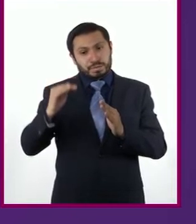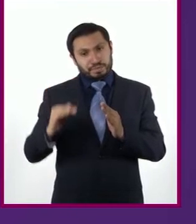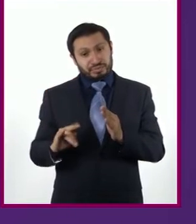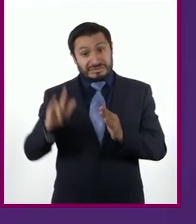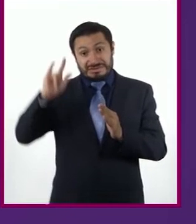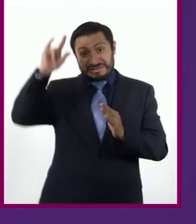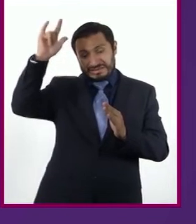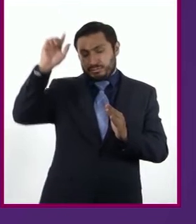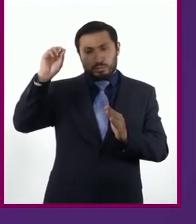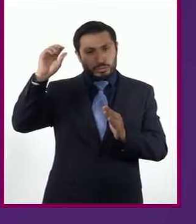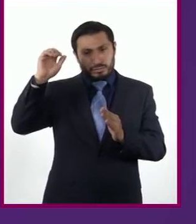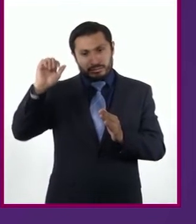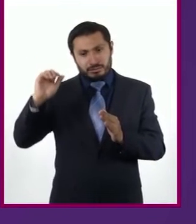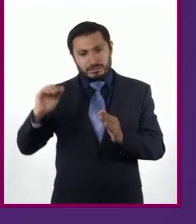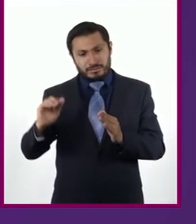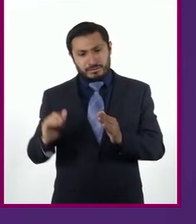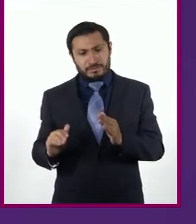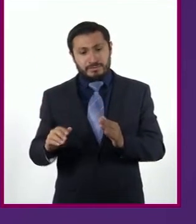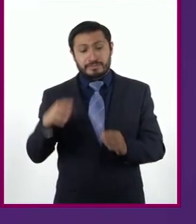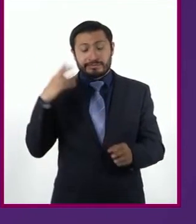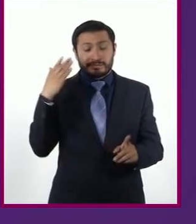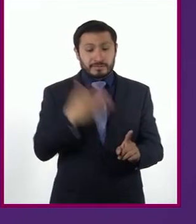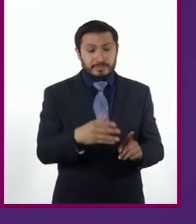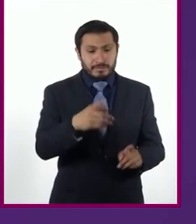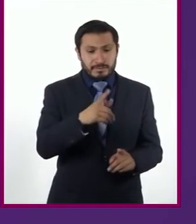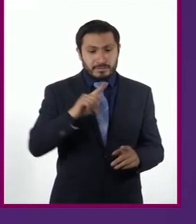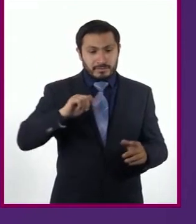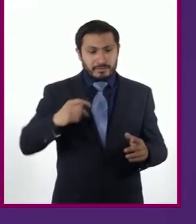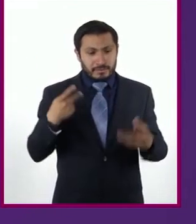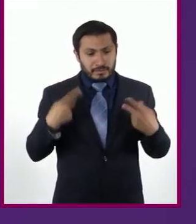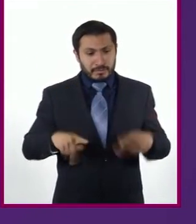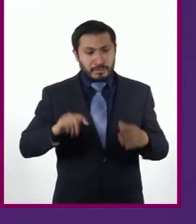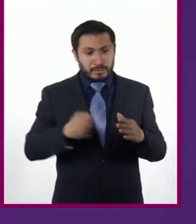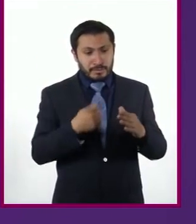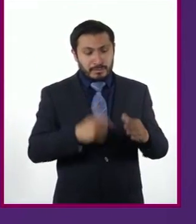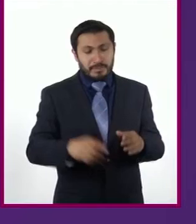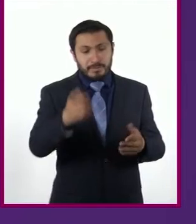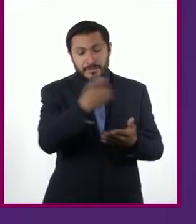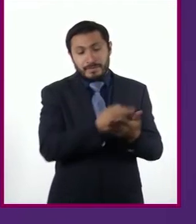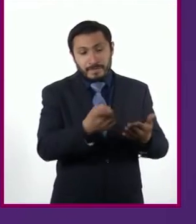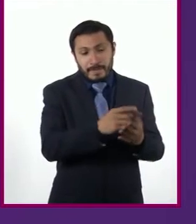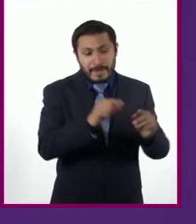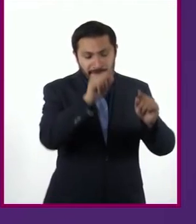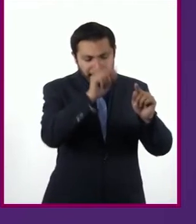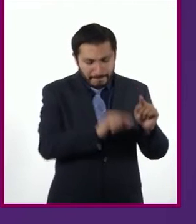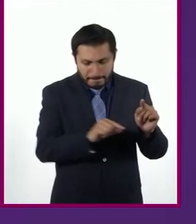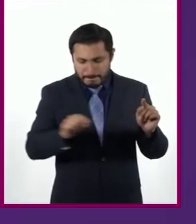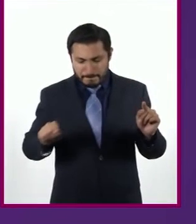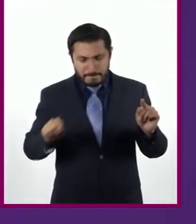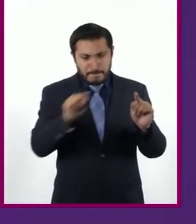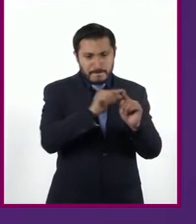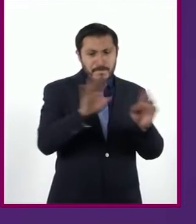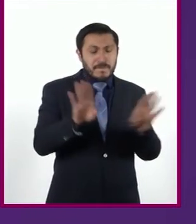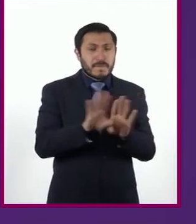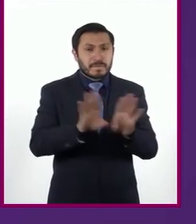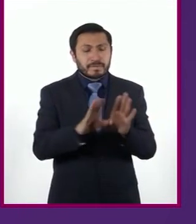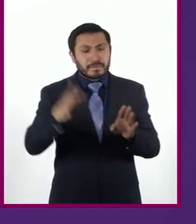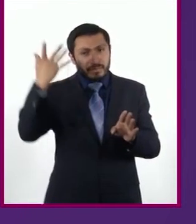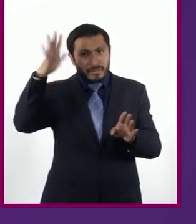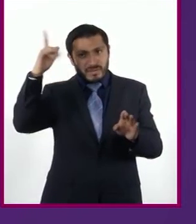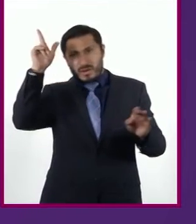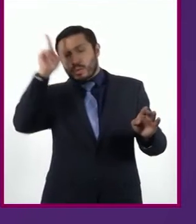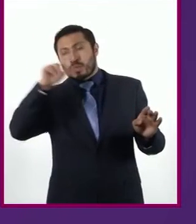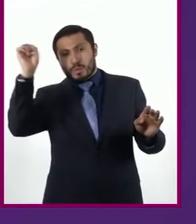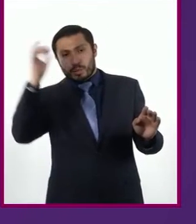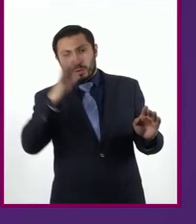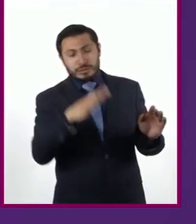posible. Para lograrlo, el técnico de instalaciones dibuja un diagrama de cómo inciden los rayos del sol en